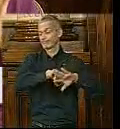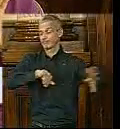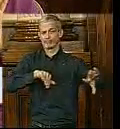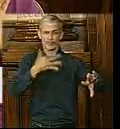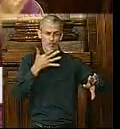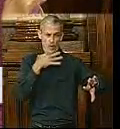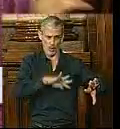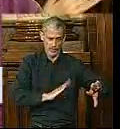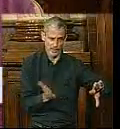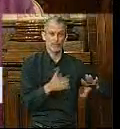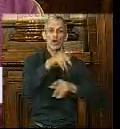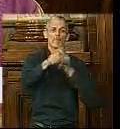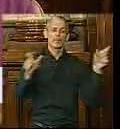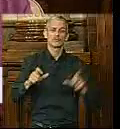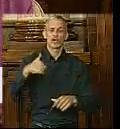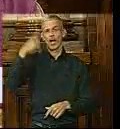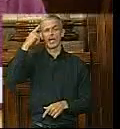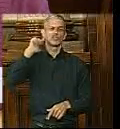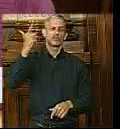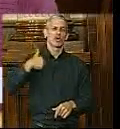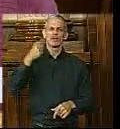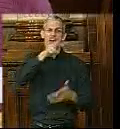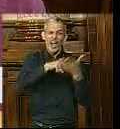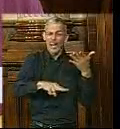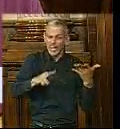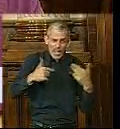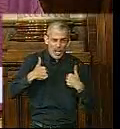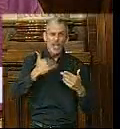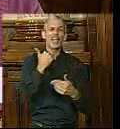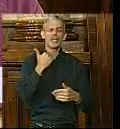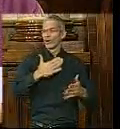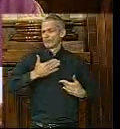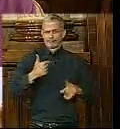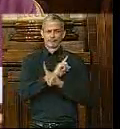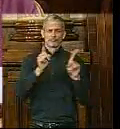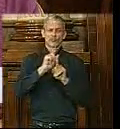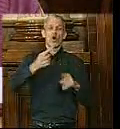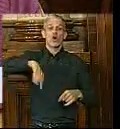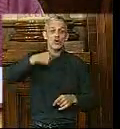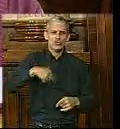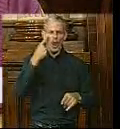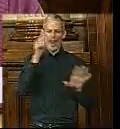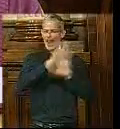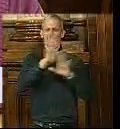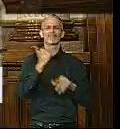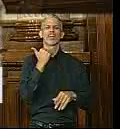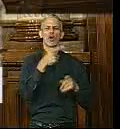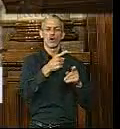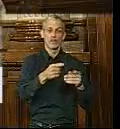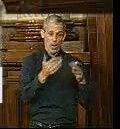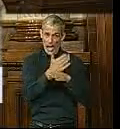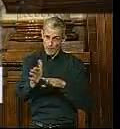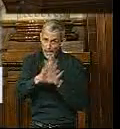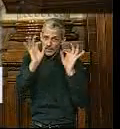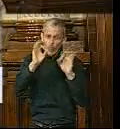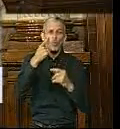y dicen, los sordos no leemos, los libros no son nuestros, esa no es nuestra lengua. Nosotros no tenemos nada que ver con los libros. Además, el 90% de